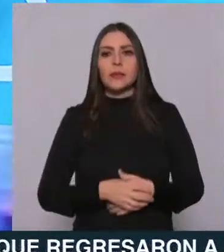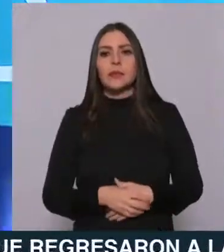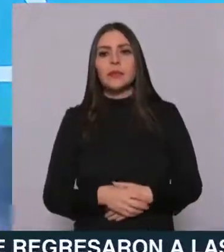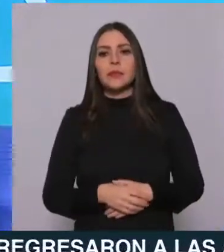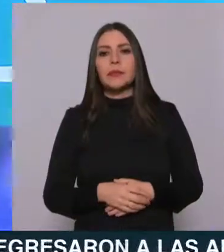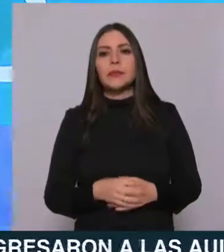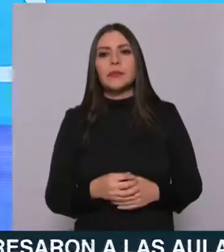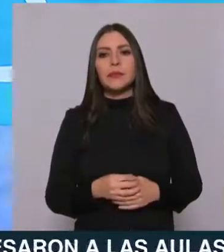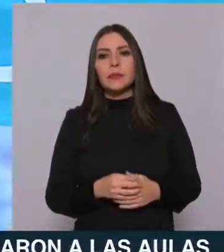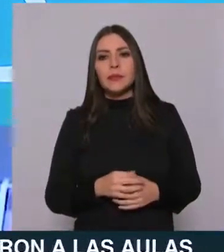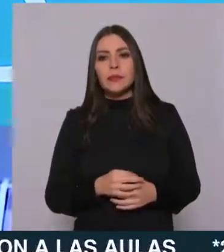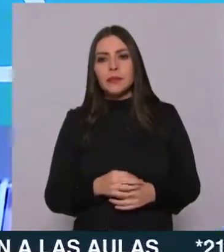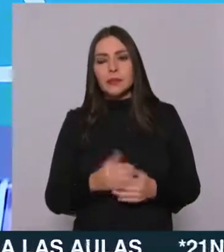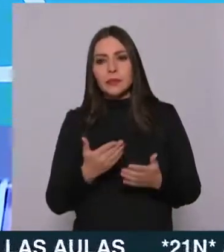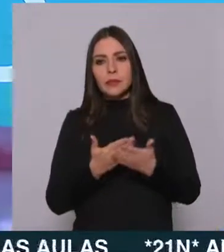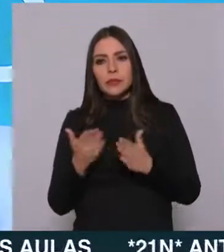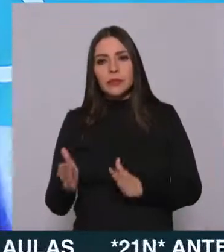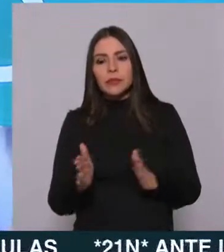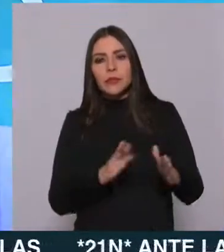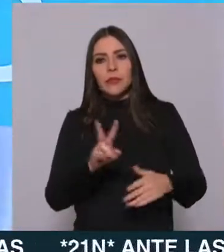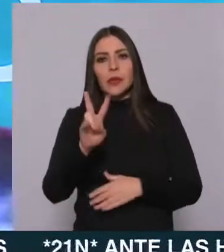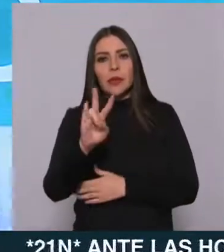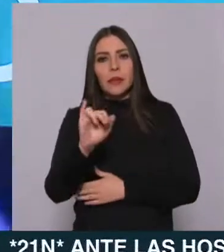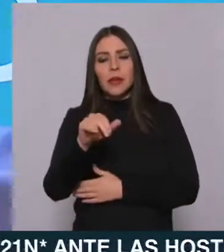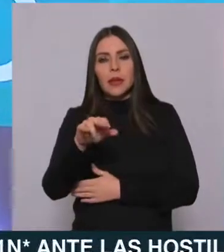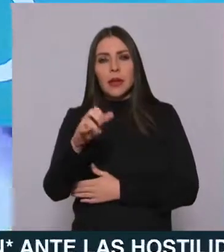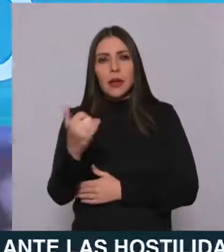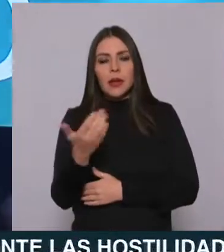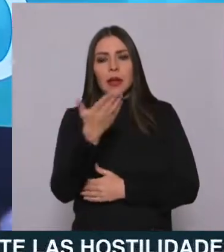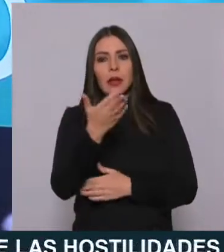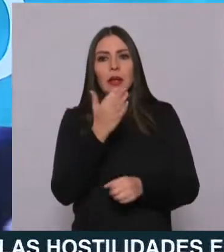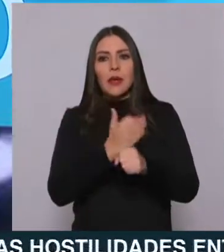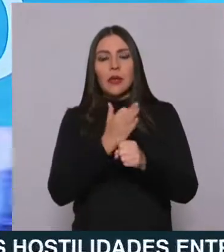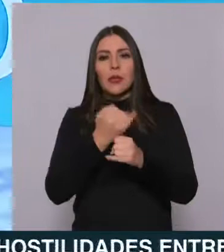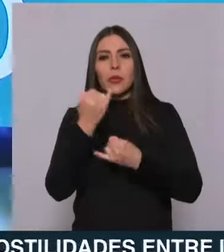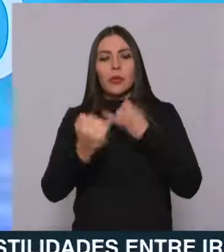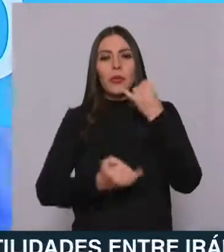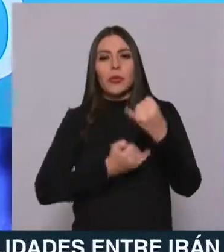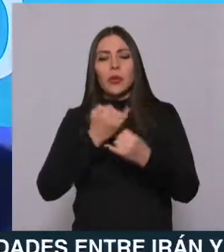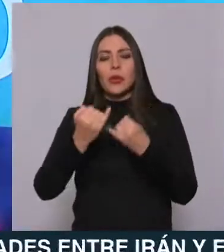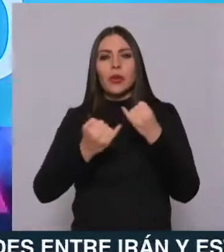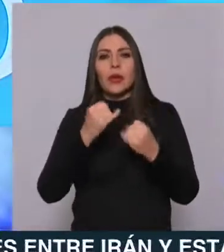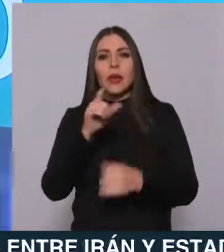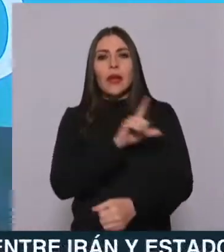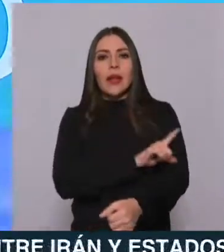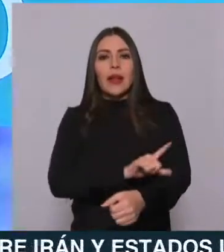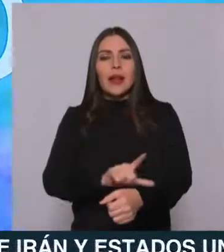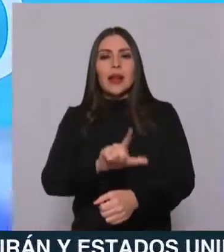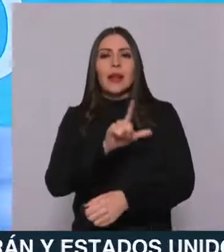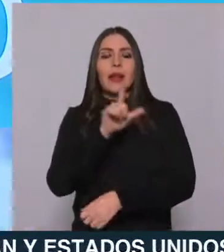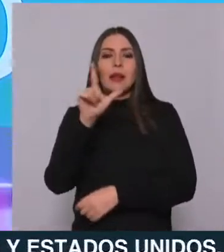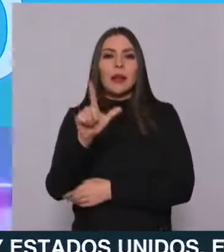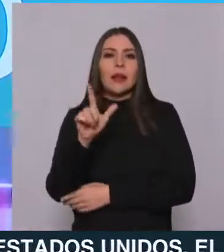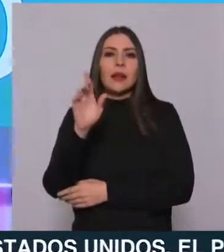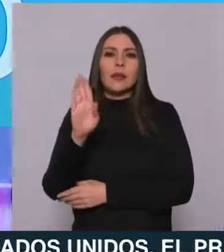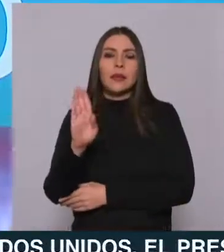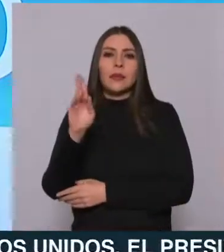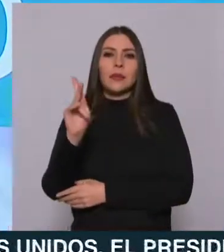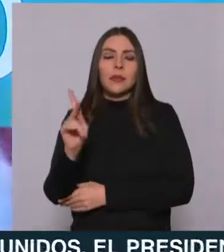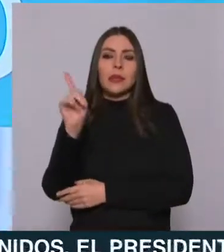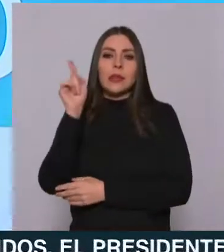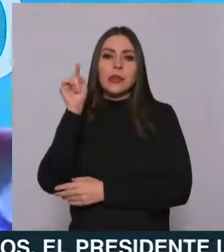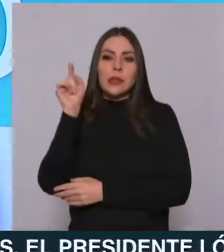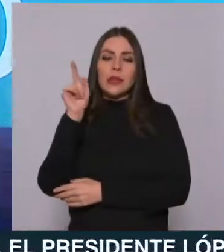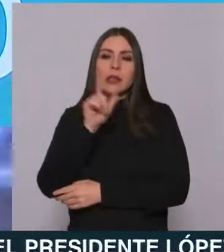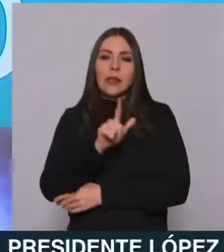con mi compañera Vianey Zárate. Ya lo decíamos, están disputando los playoffs de la Liga Nacional de Baloncesto Profesional y Vianey, te encuentras allá